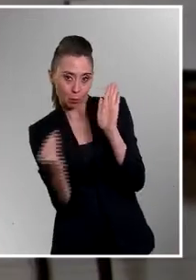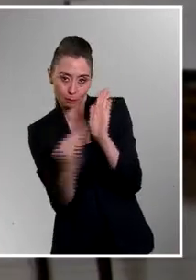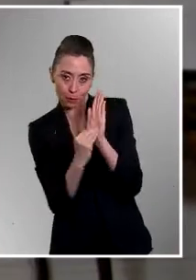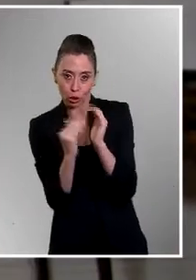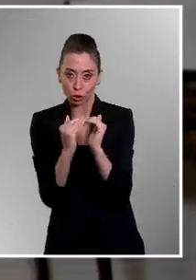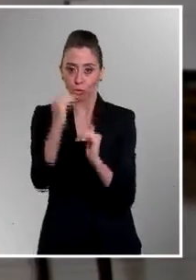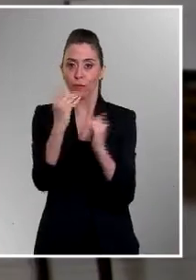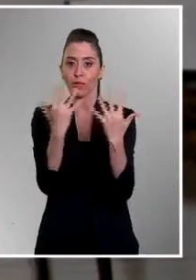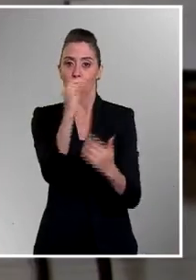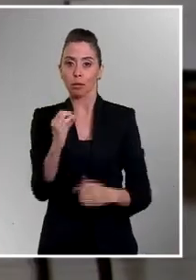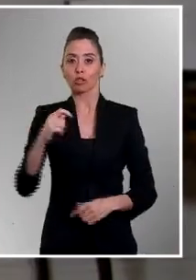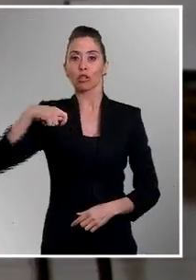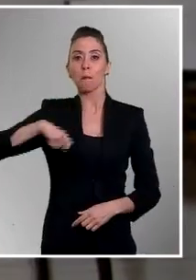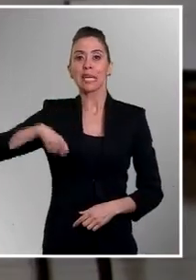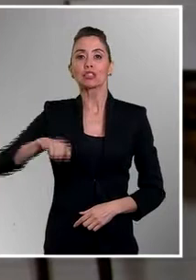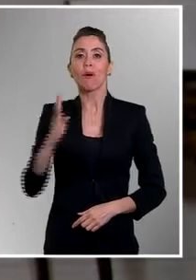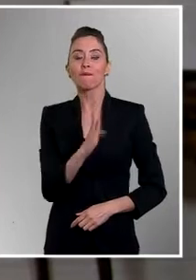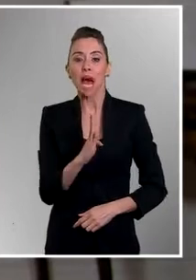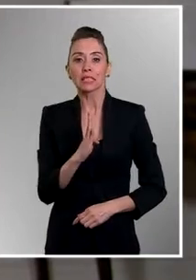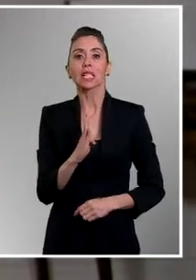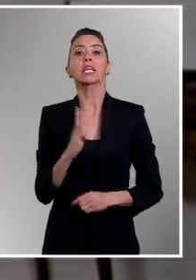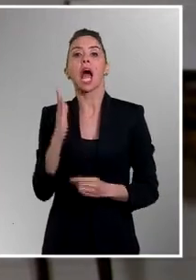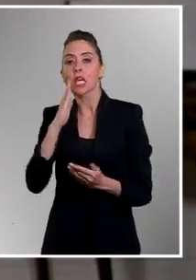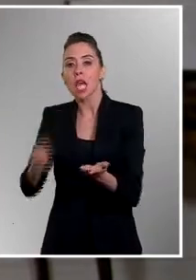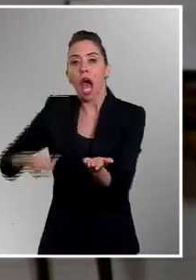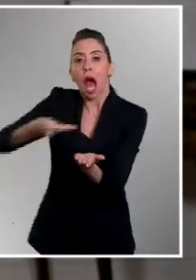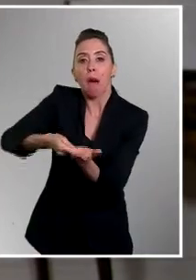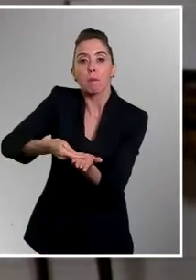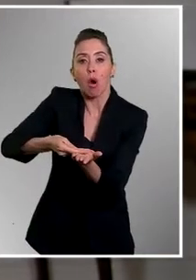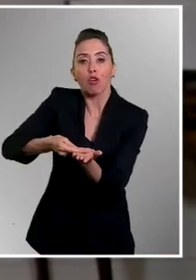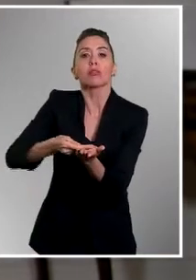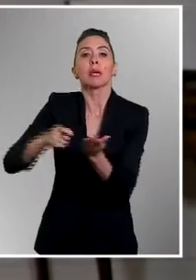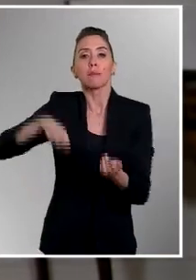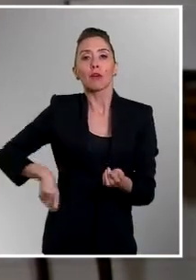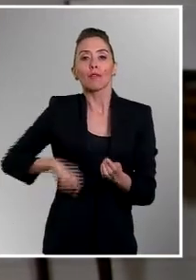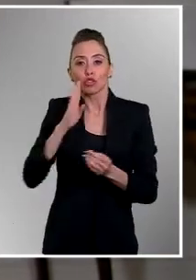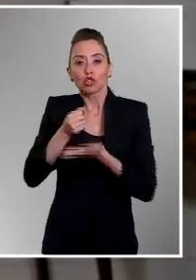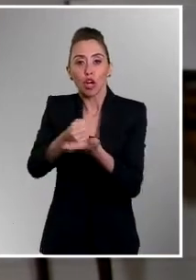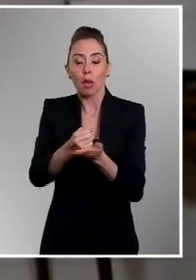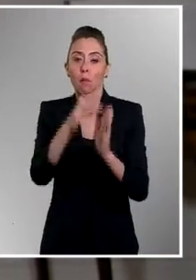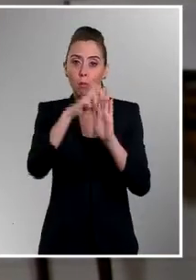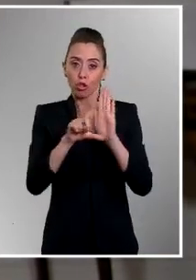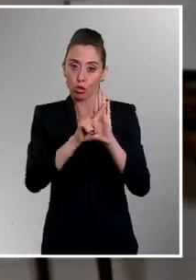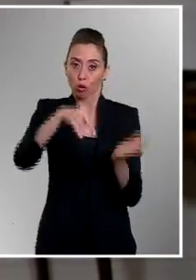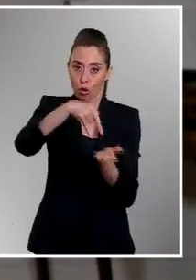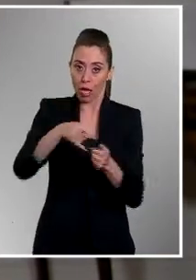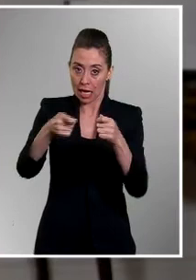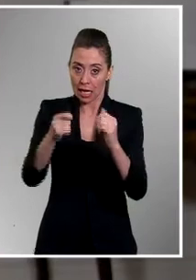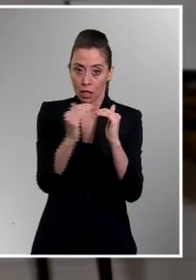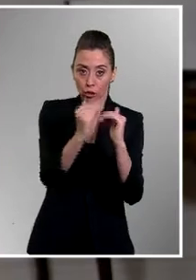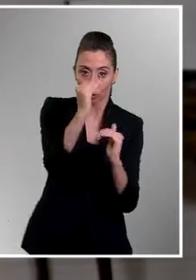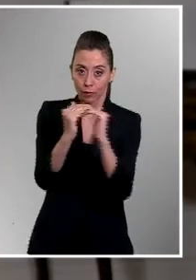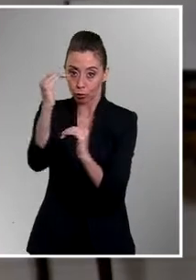aumentar el 10 por ciento la mención básica y el aporte previsional solidario propondré un proyecto de ley para que este aumento se haga